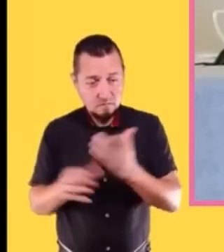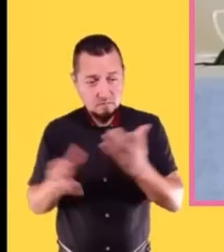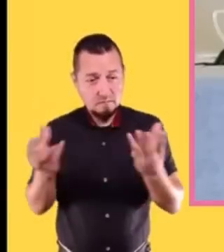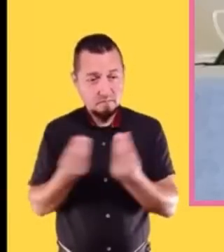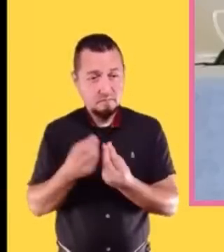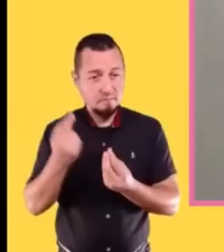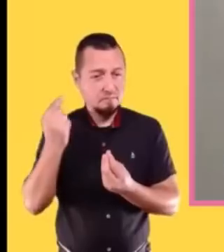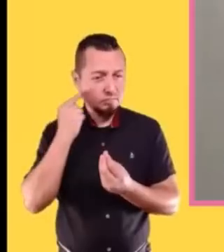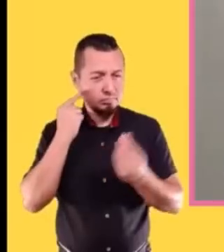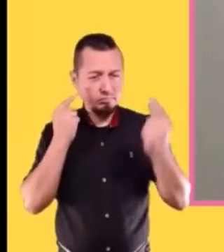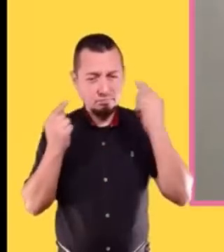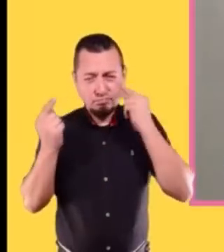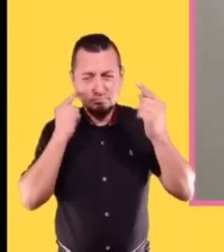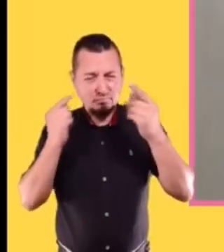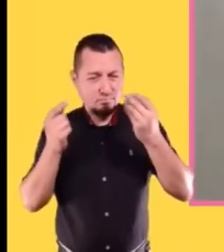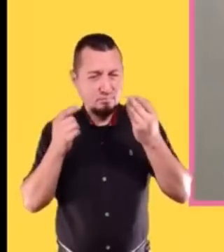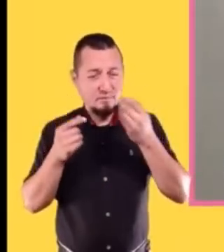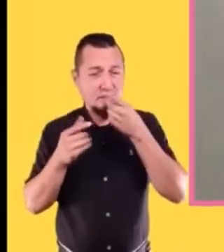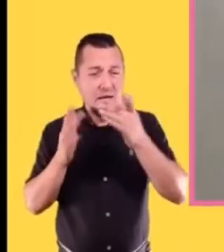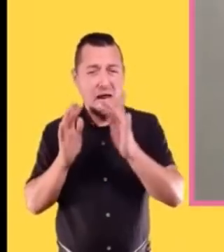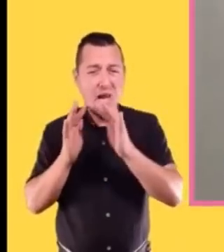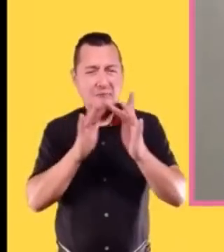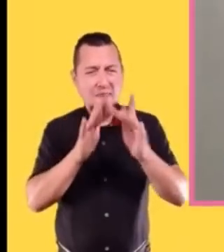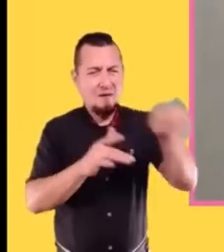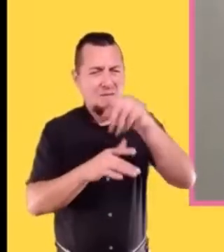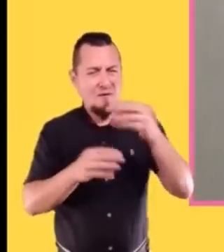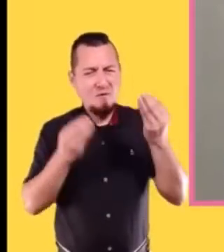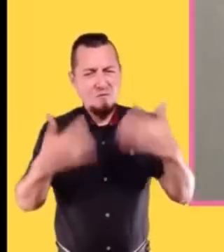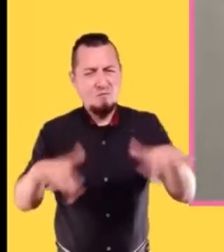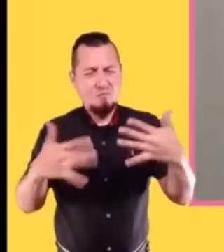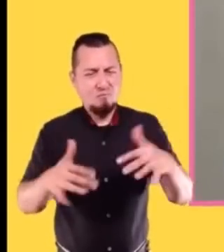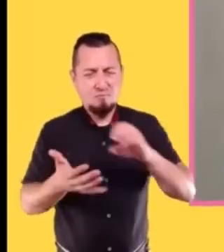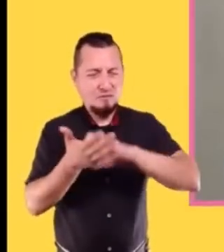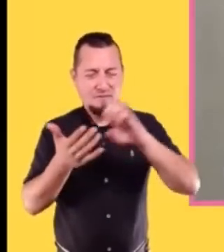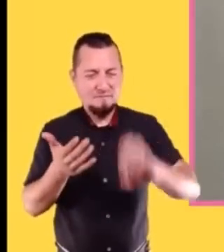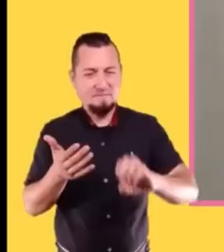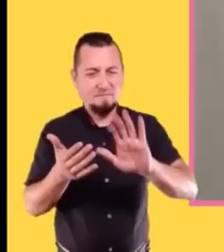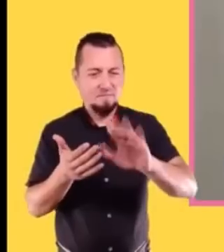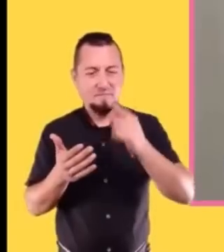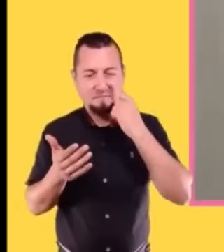cosas, en las redes se dice tantas cosas. Exacto. Les pongo un ejemplo de eso.